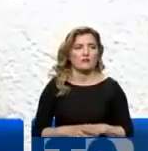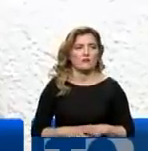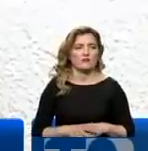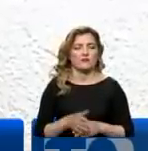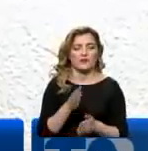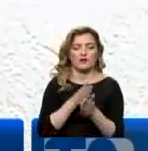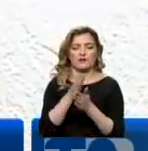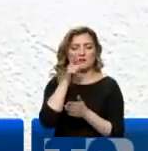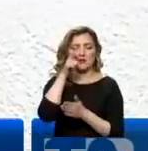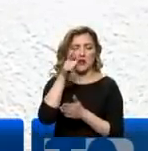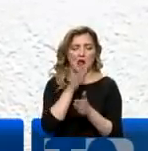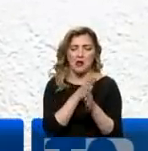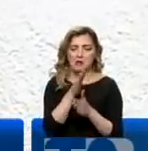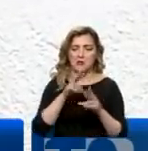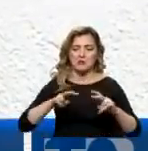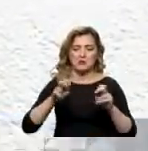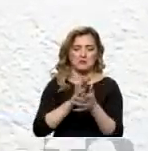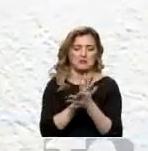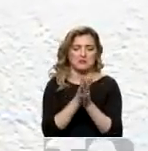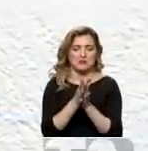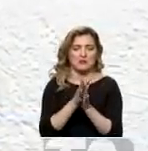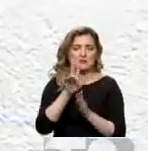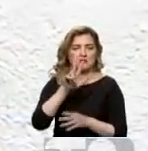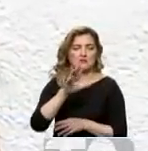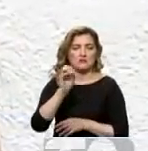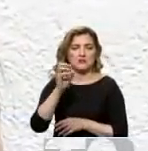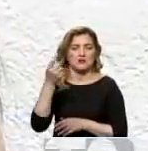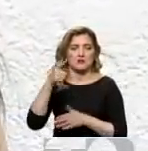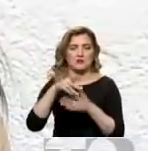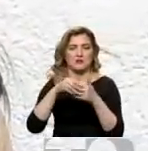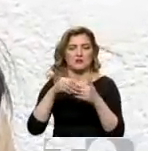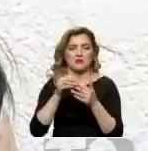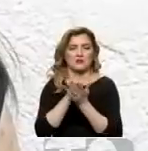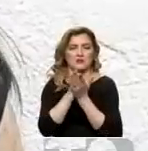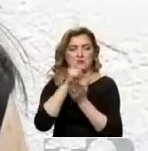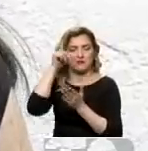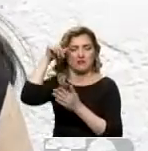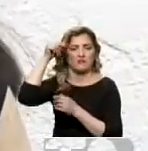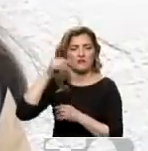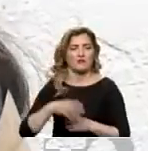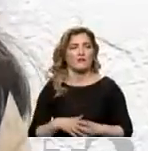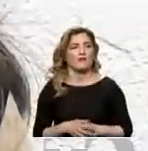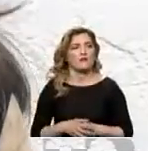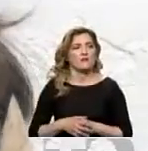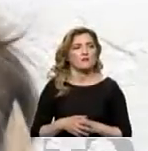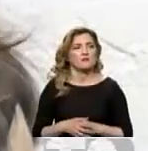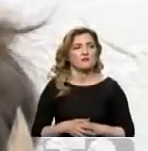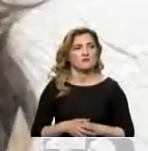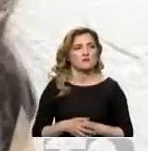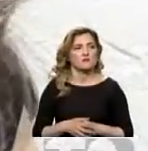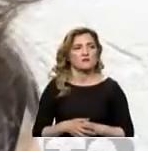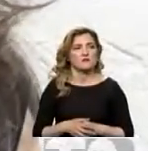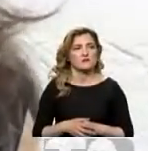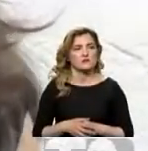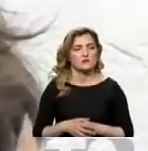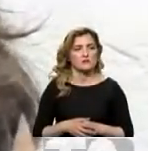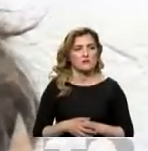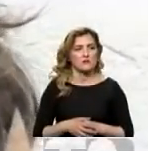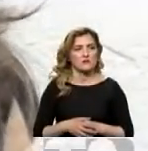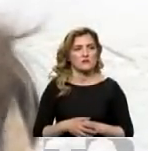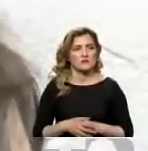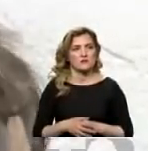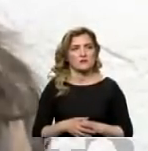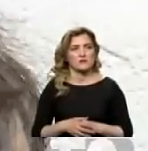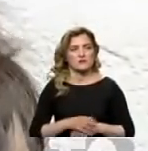peritaje de fiscalía que establece 300 millones de dólares de beneficio al Estado. No se habla, de, como les decía hace un